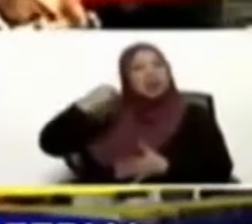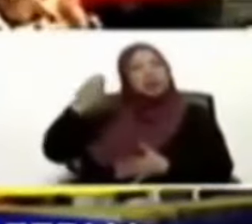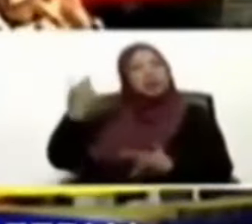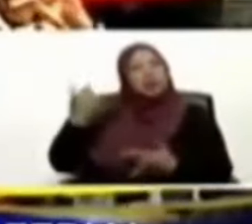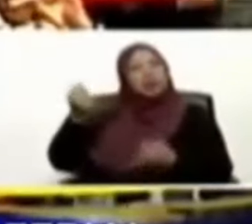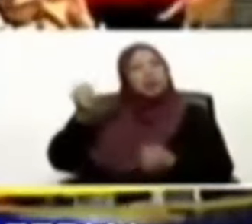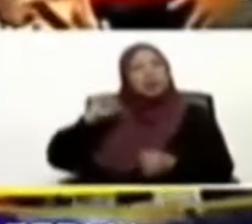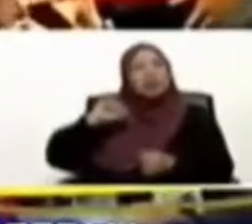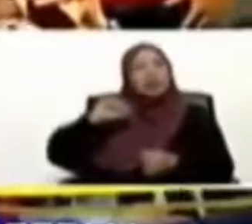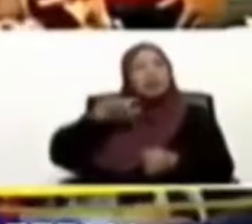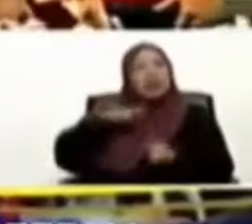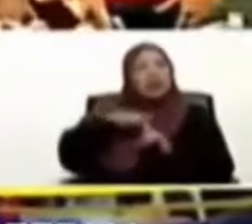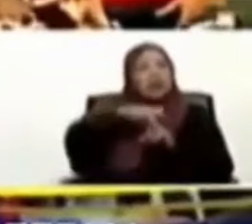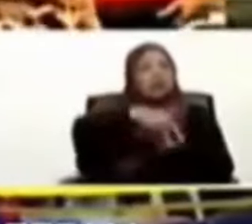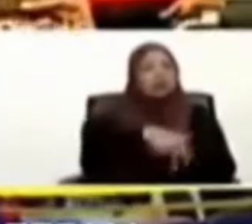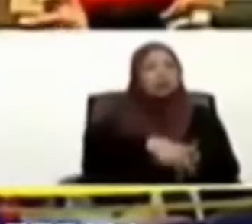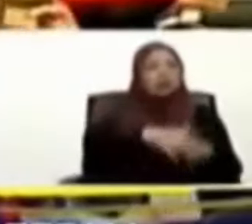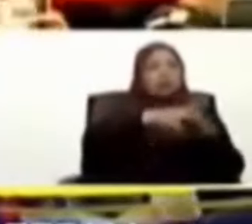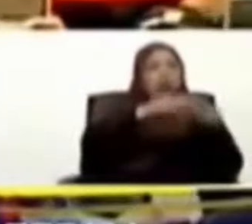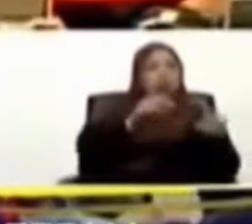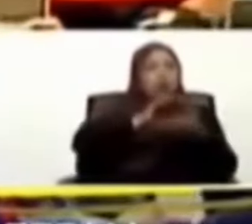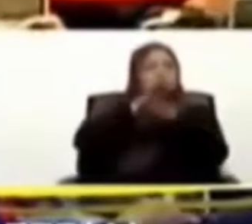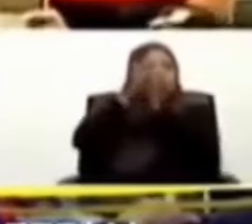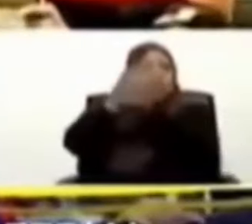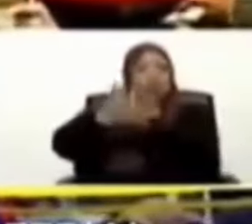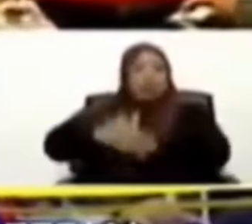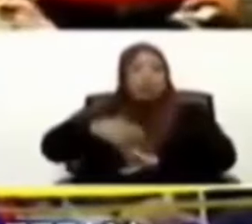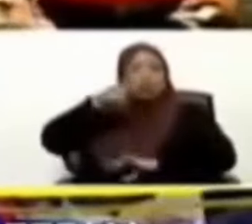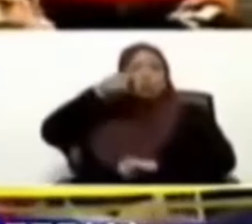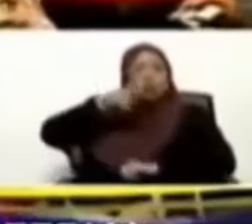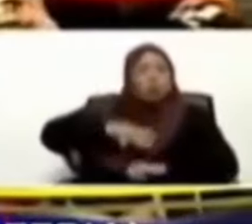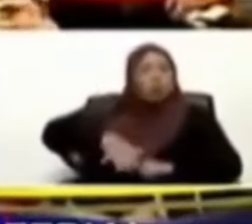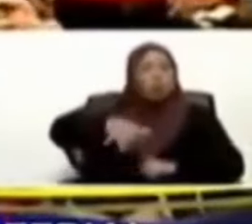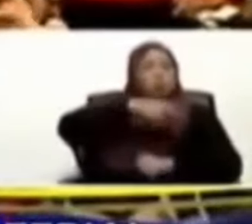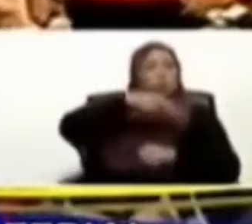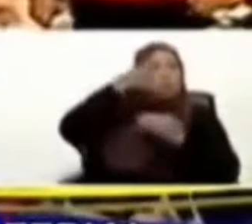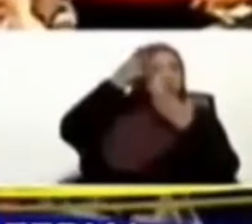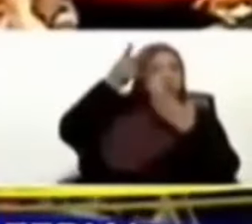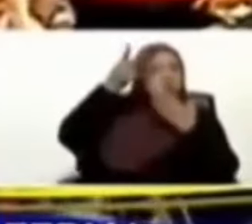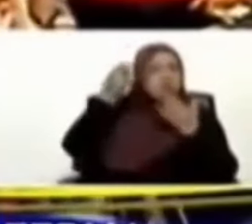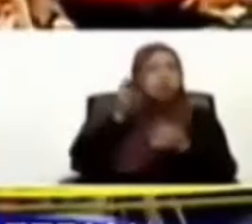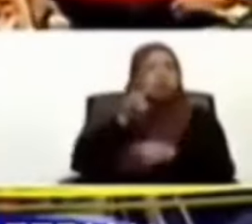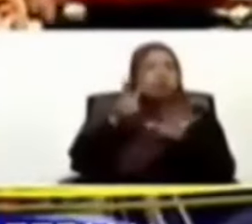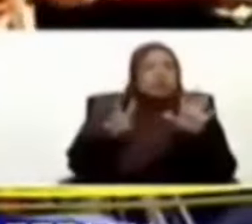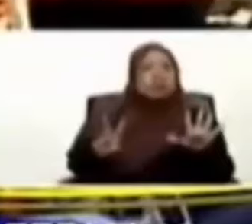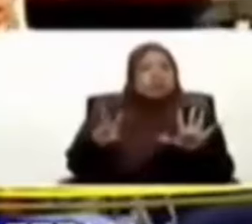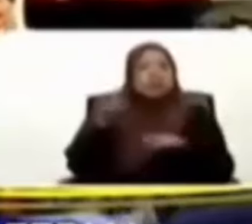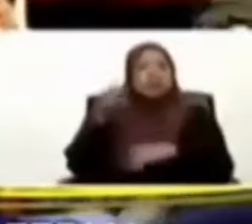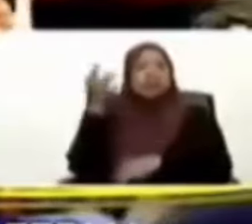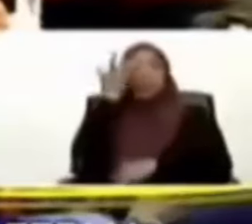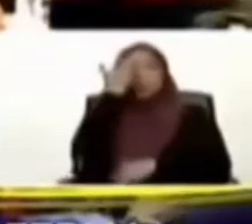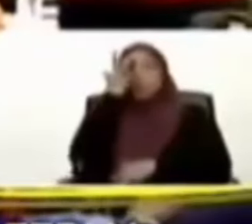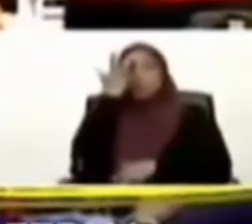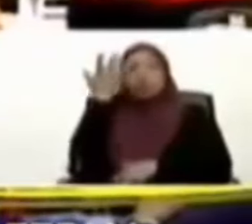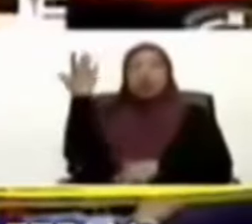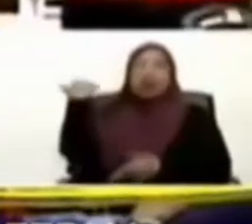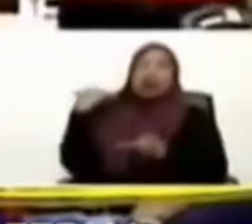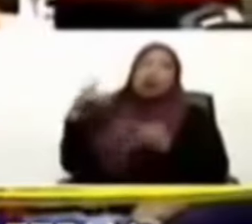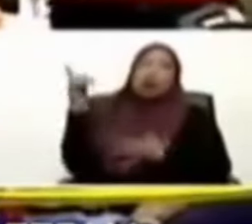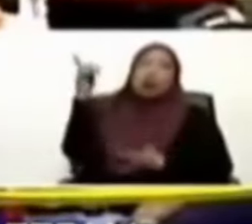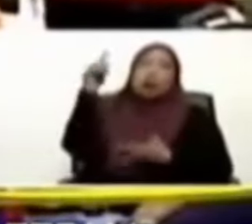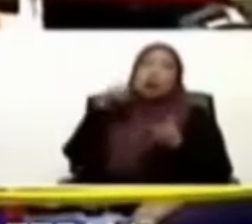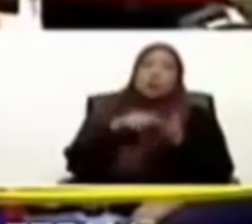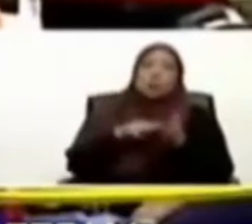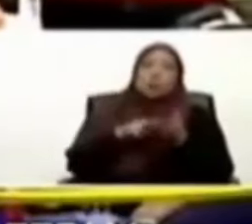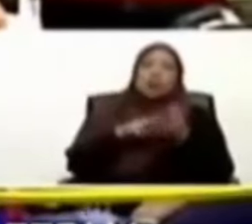se harían unas elecciones más justas con observadores internacionales. A cambio de ello, Estados Unidos levantó las sanciones a la